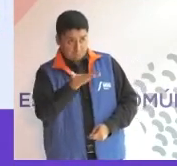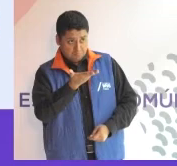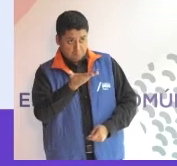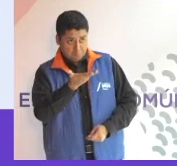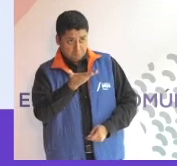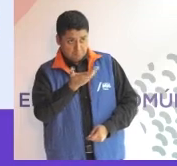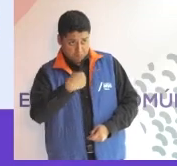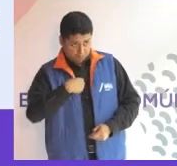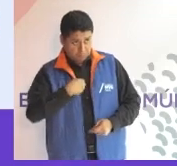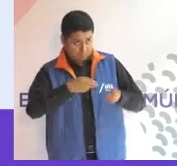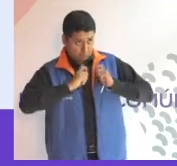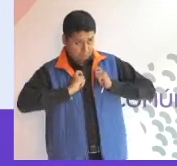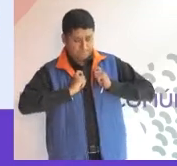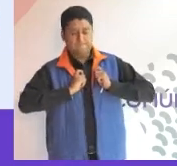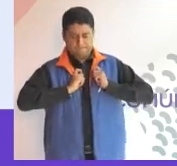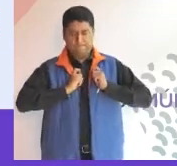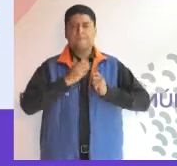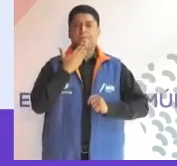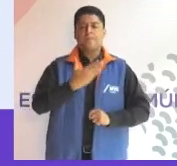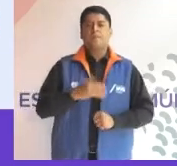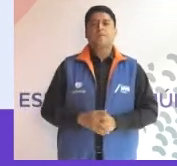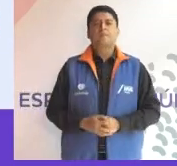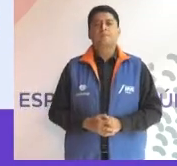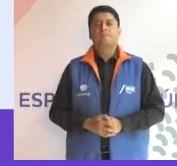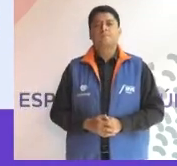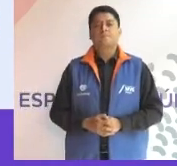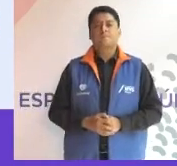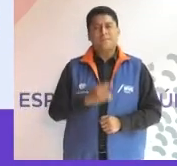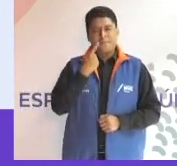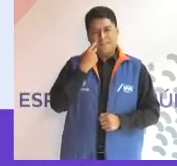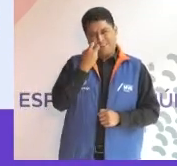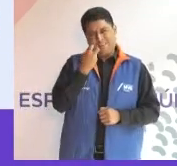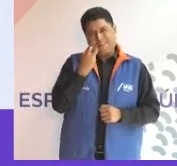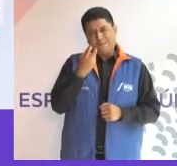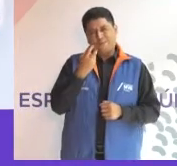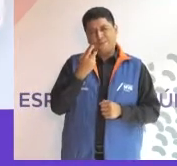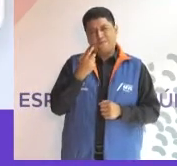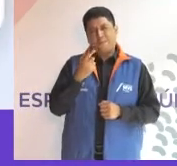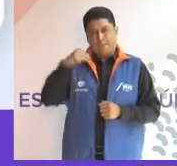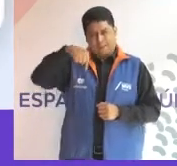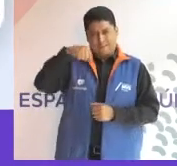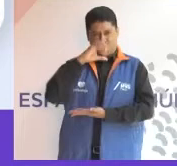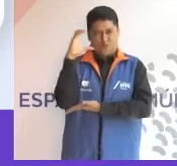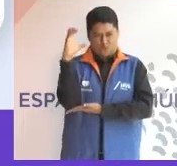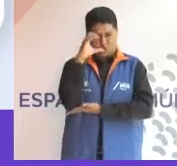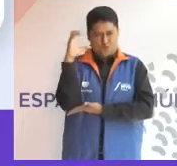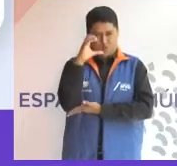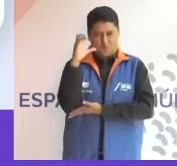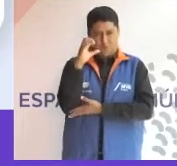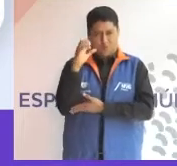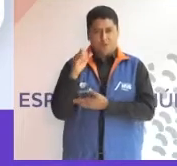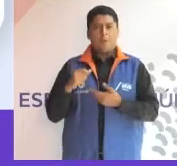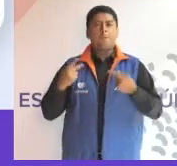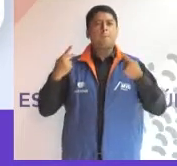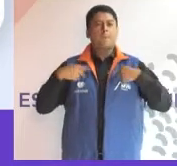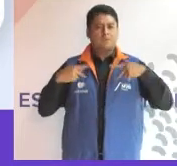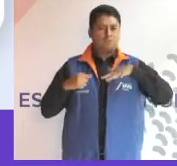Un poco para las tendencias sobre la medición de confianza, nosotros en Colombia tenemos más o menos lo mismo,